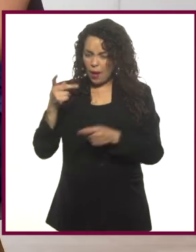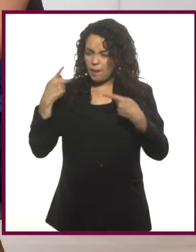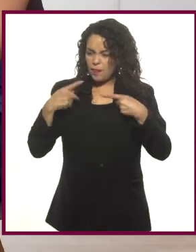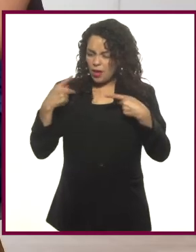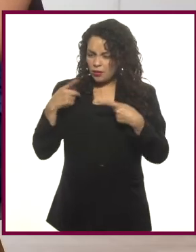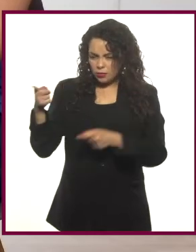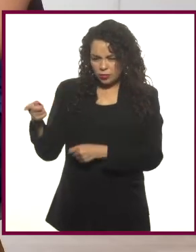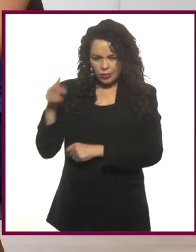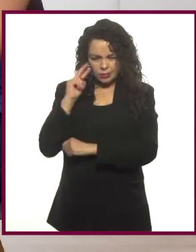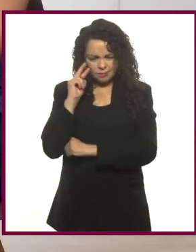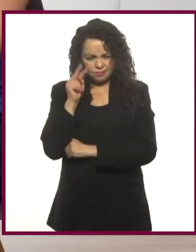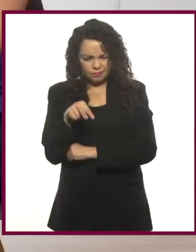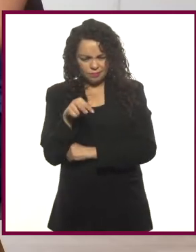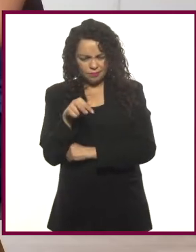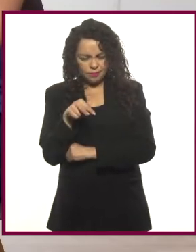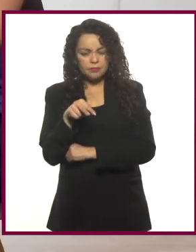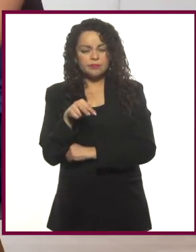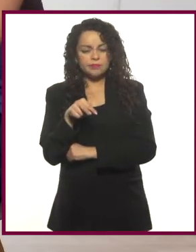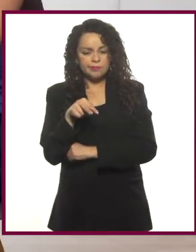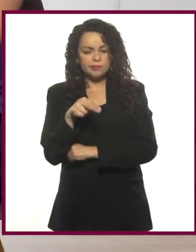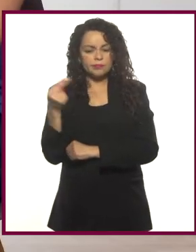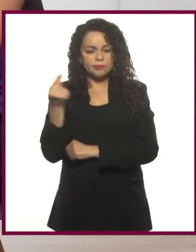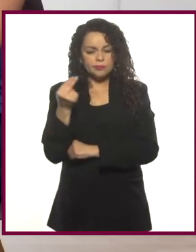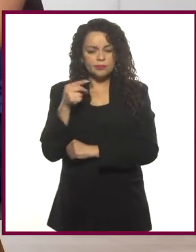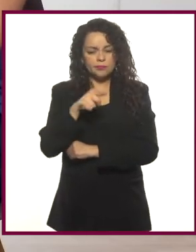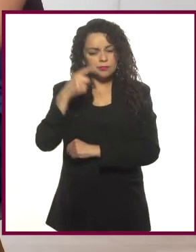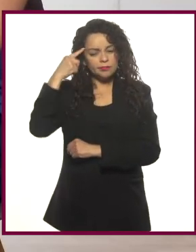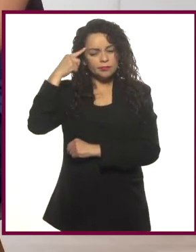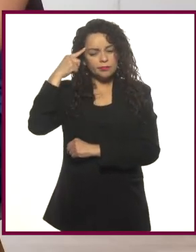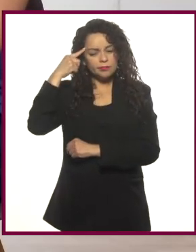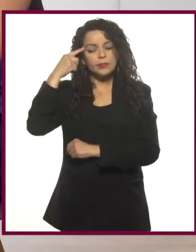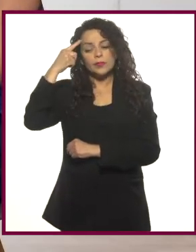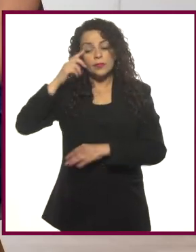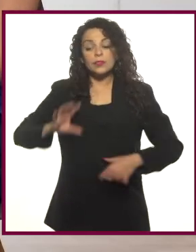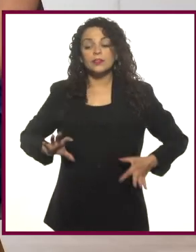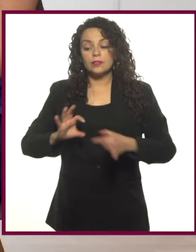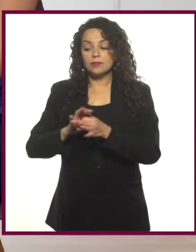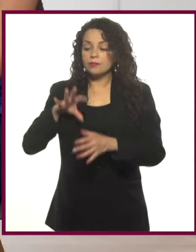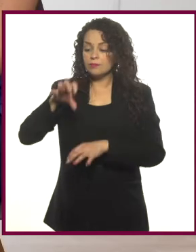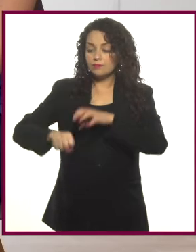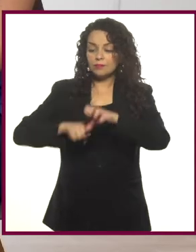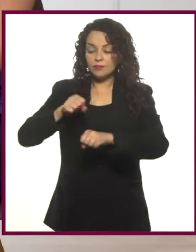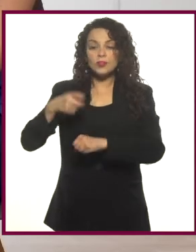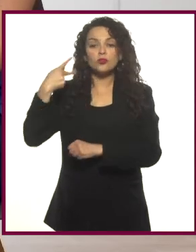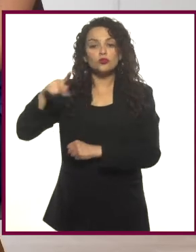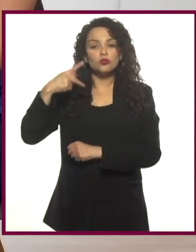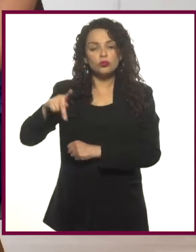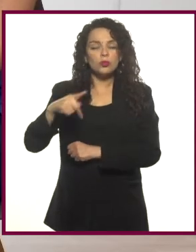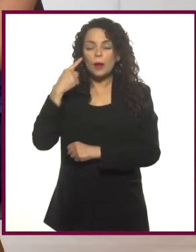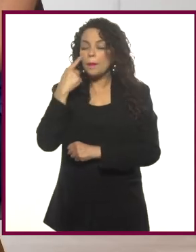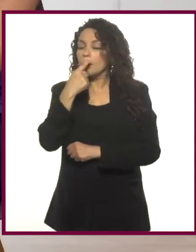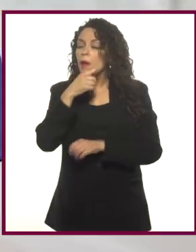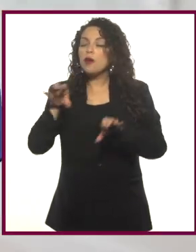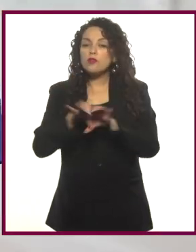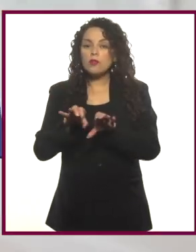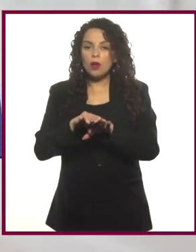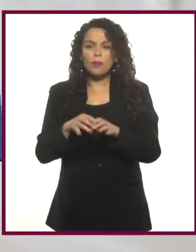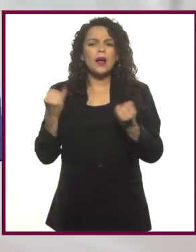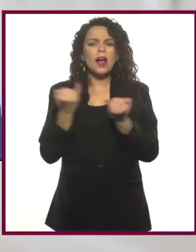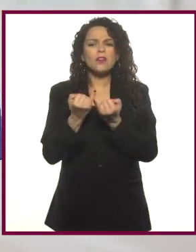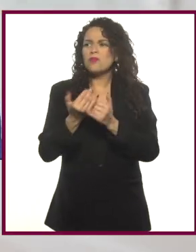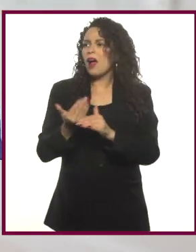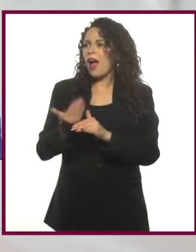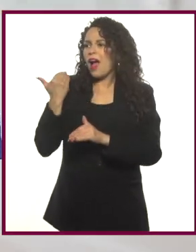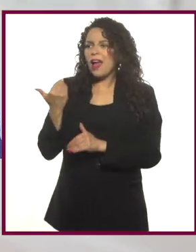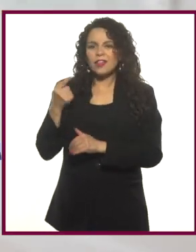eliminar aquello que el lector o el espectador debe suponer para apropiarse del texto y rehacerlo en función de una interpretación propia. Justo lo que